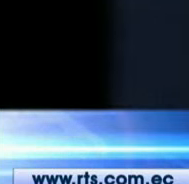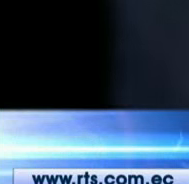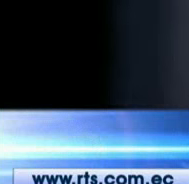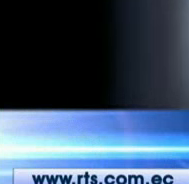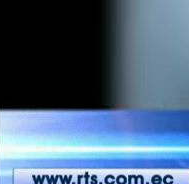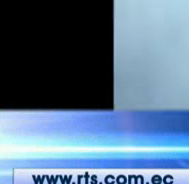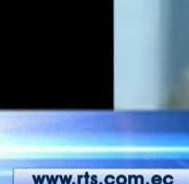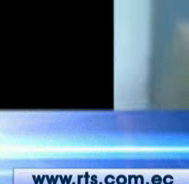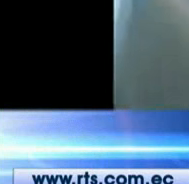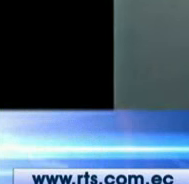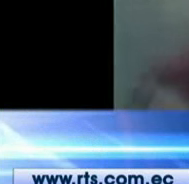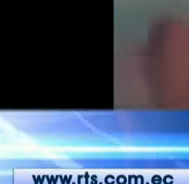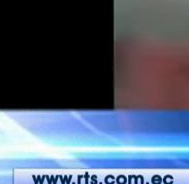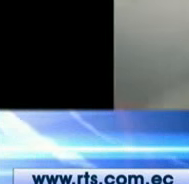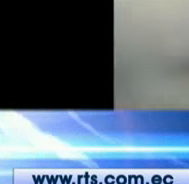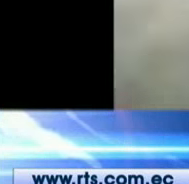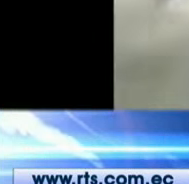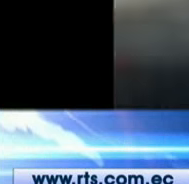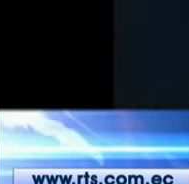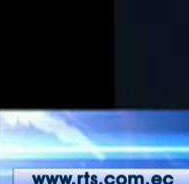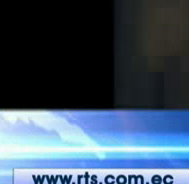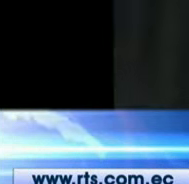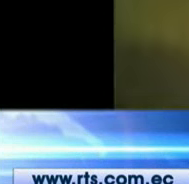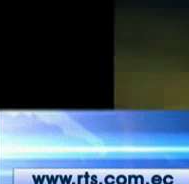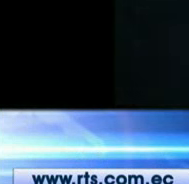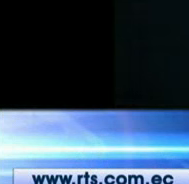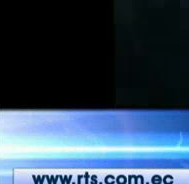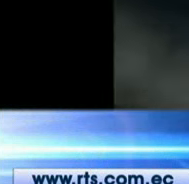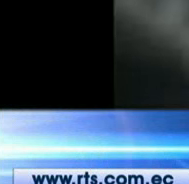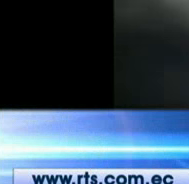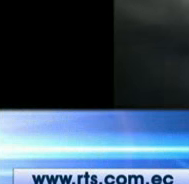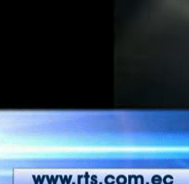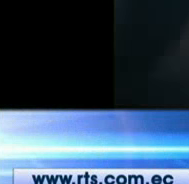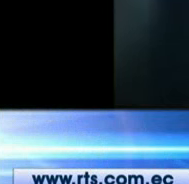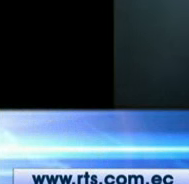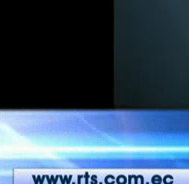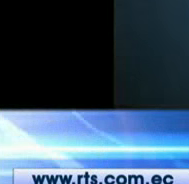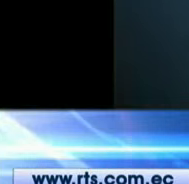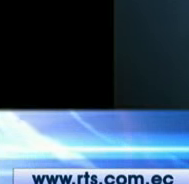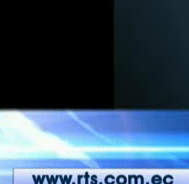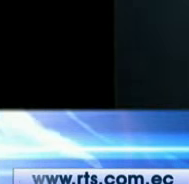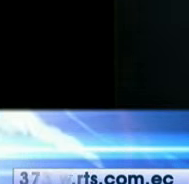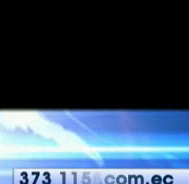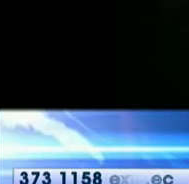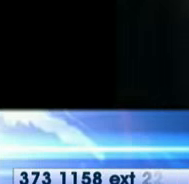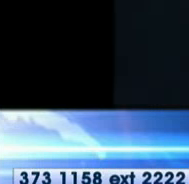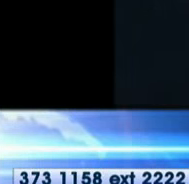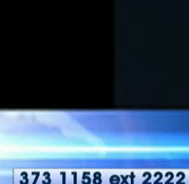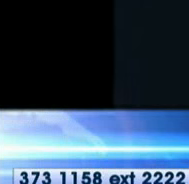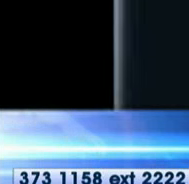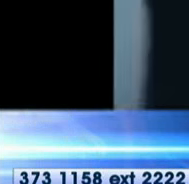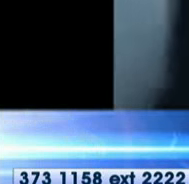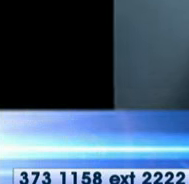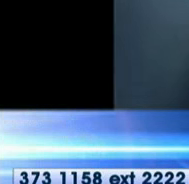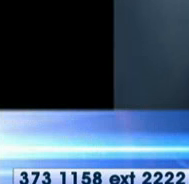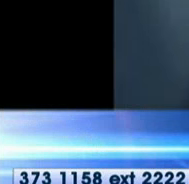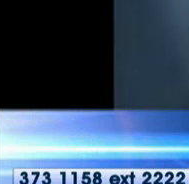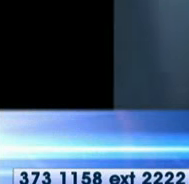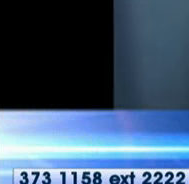Lo atrapó infraganti, una mujer con una orden fiscal. Entró con policías a una habitación de un motel